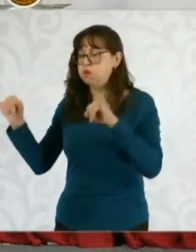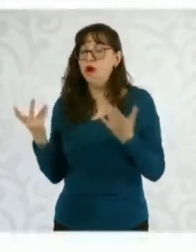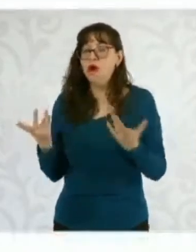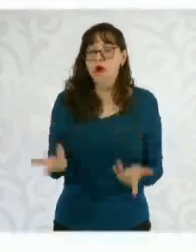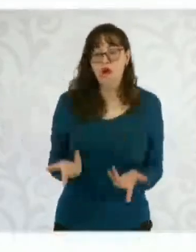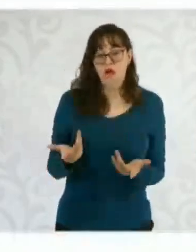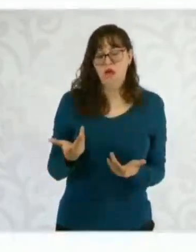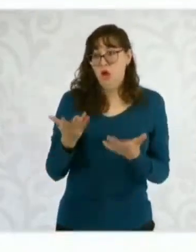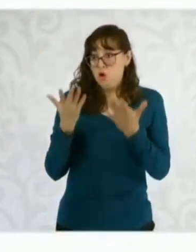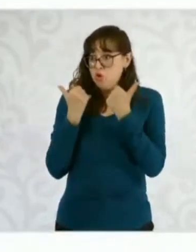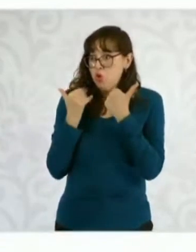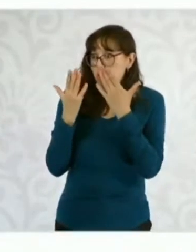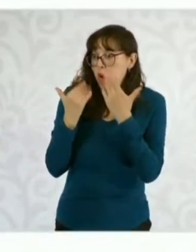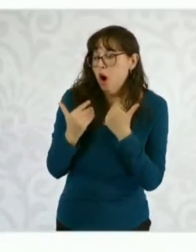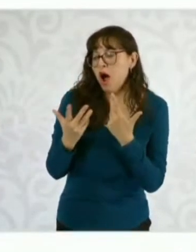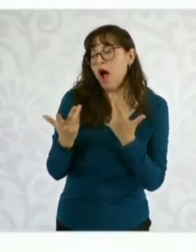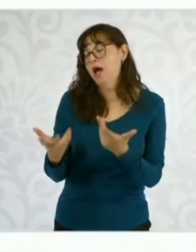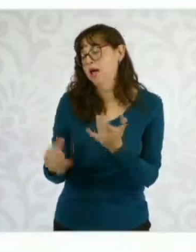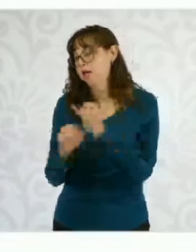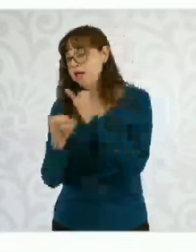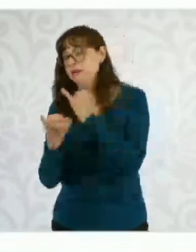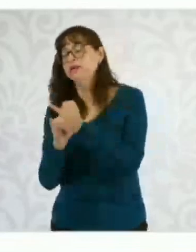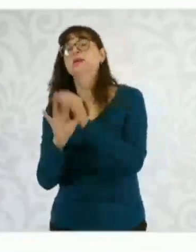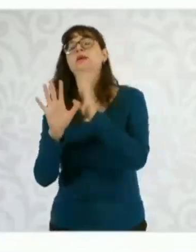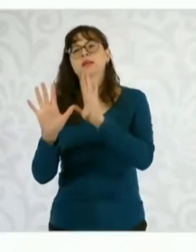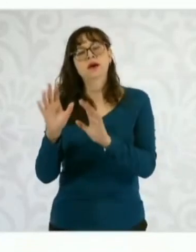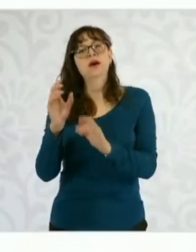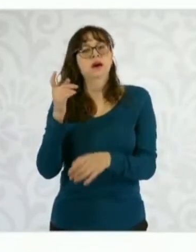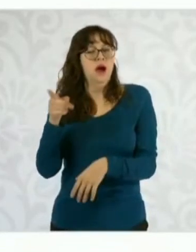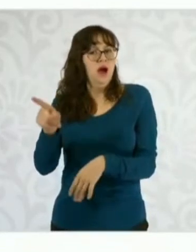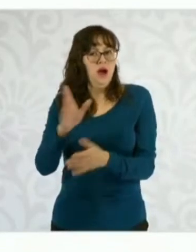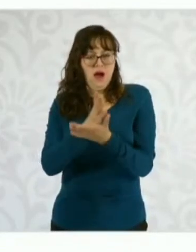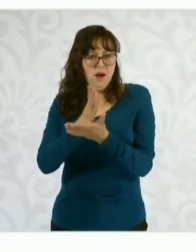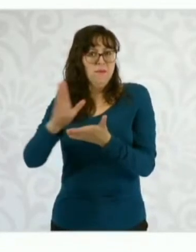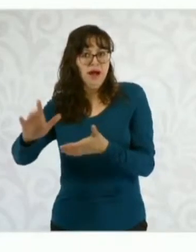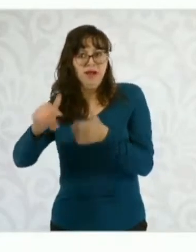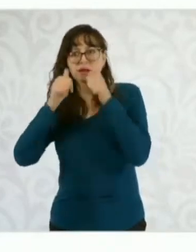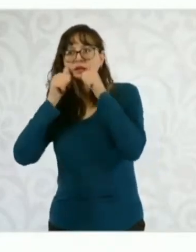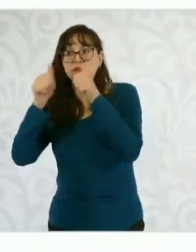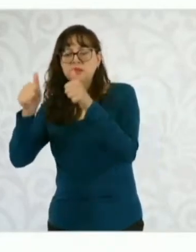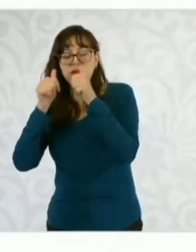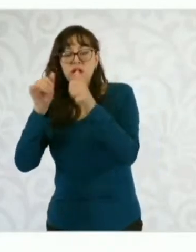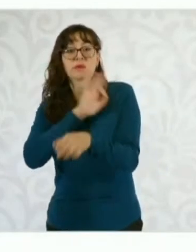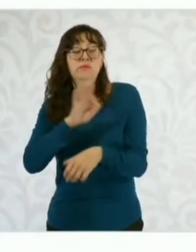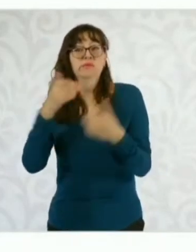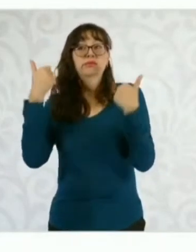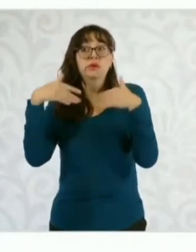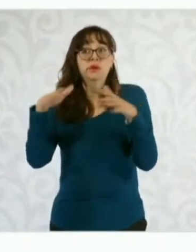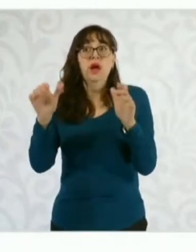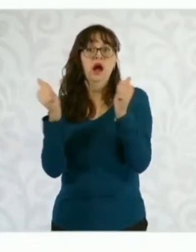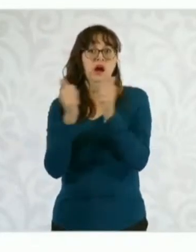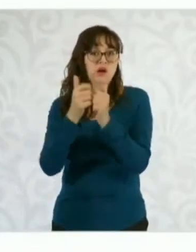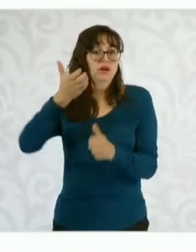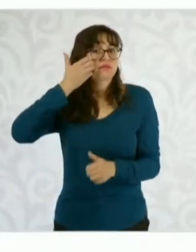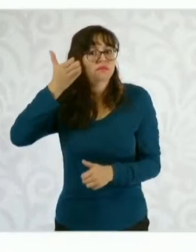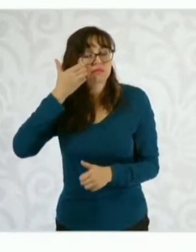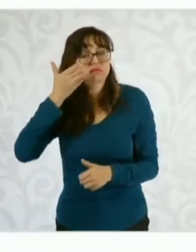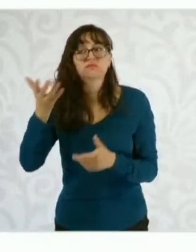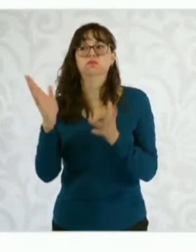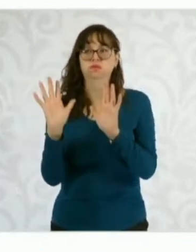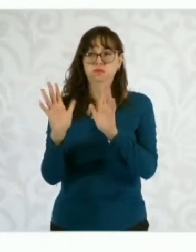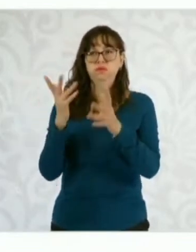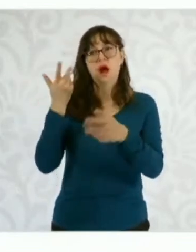para llegar, pero al mismo tiempo complementarlos con nuevos modelos de consulta vía celular o consulta remota.